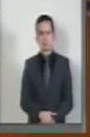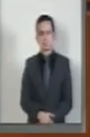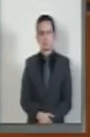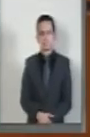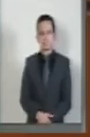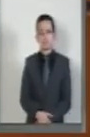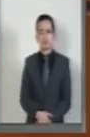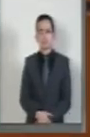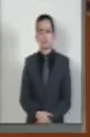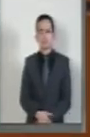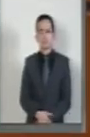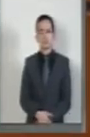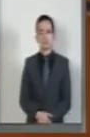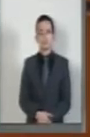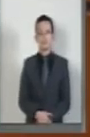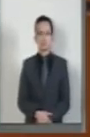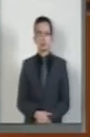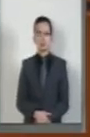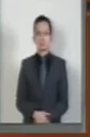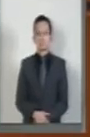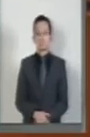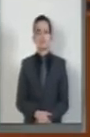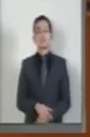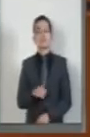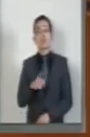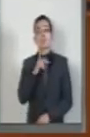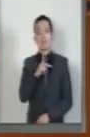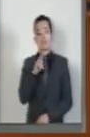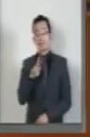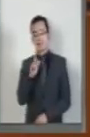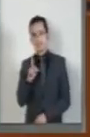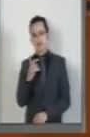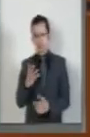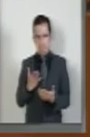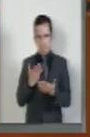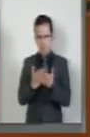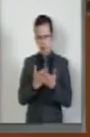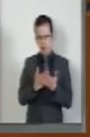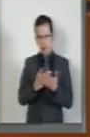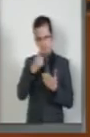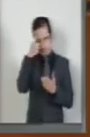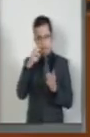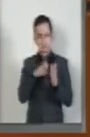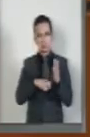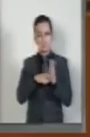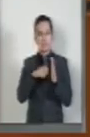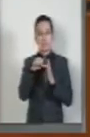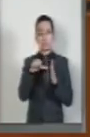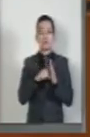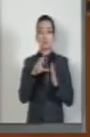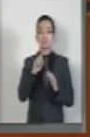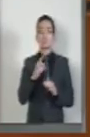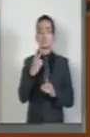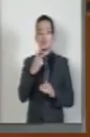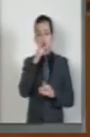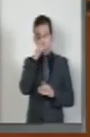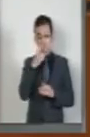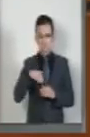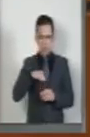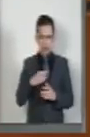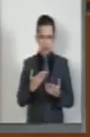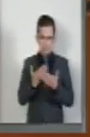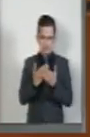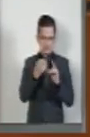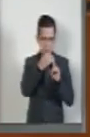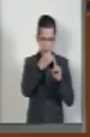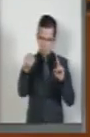las modificaciones que propone el PRD para el artículo 32, estamos proponiendo una redacción